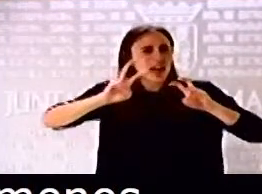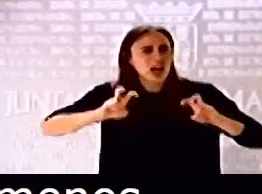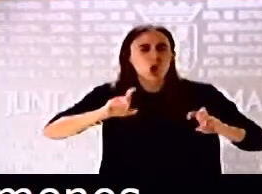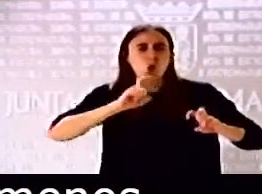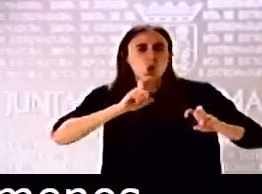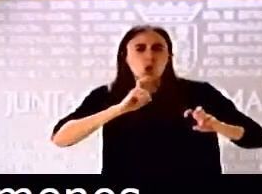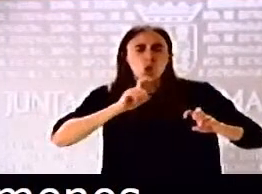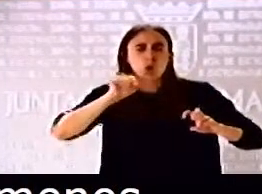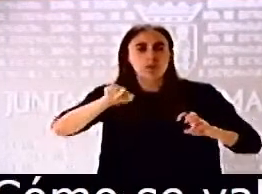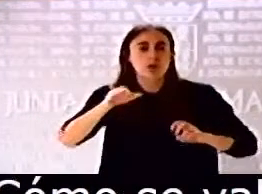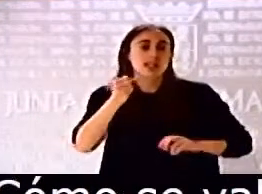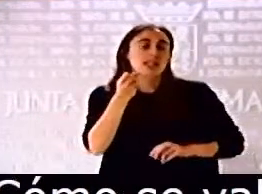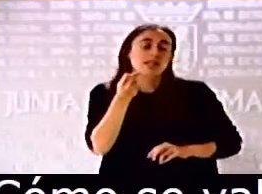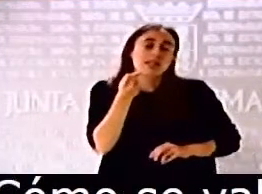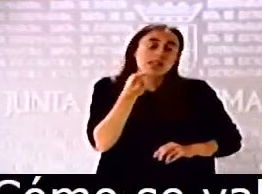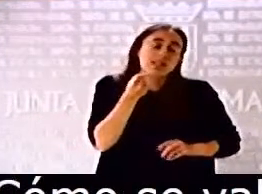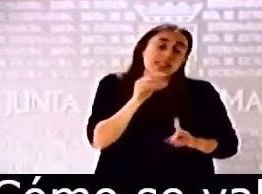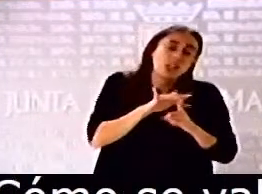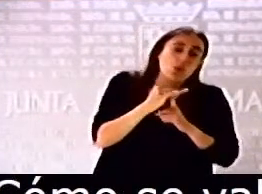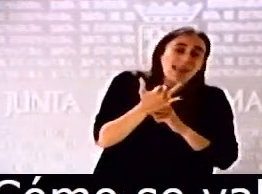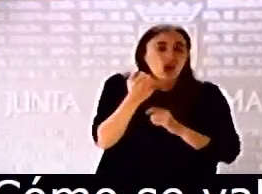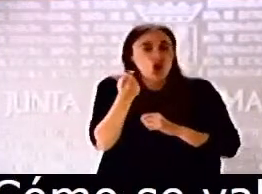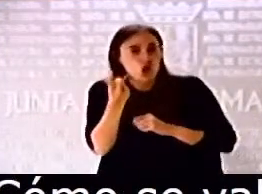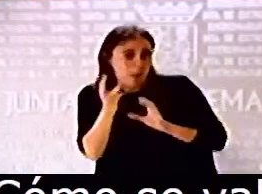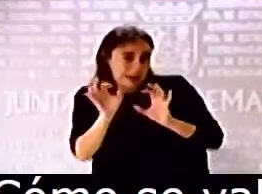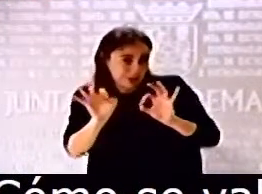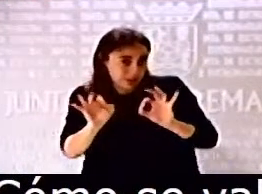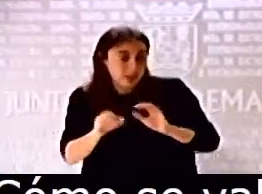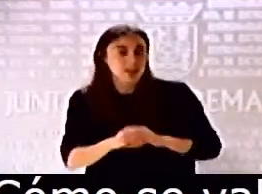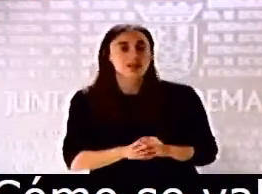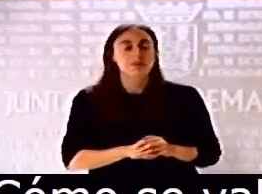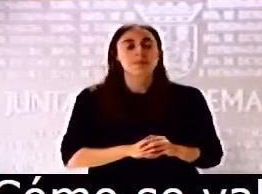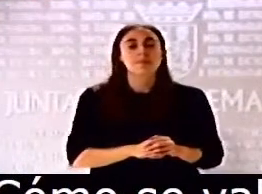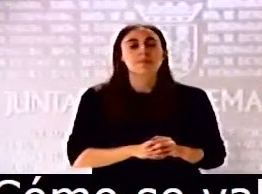situación, esa cifra, por ejemplo? Quería hacerle también una cuestión